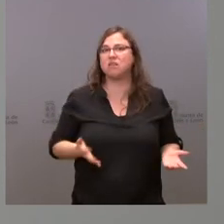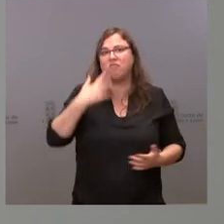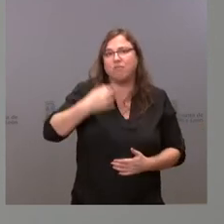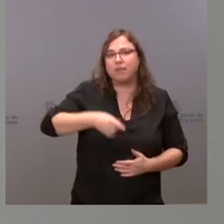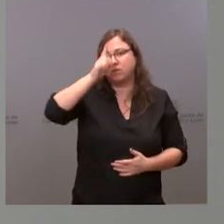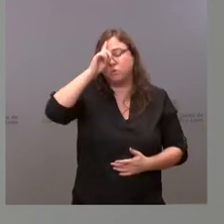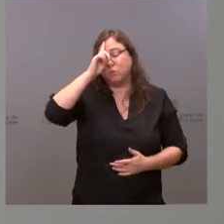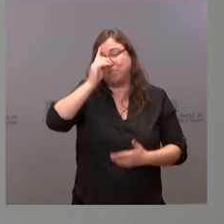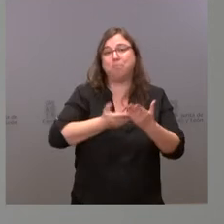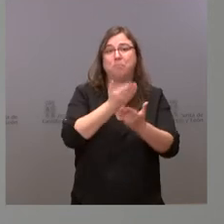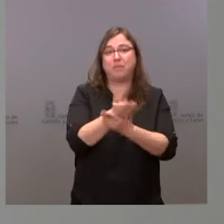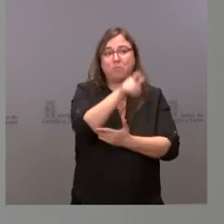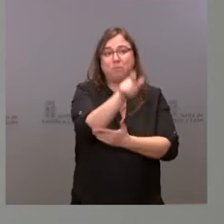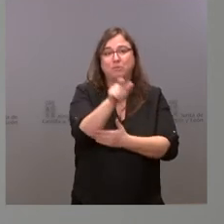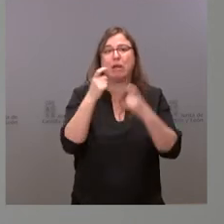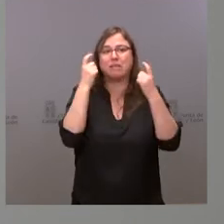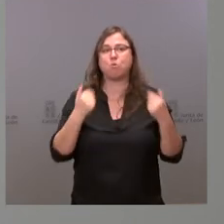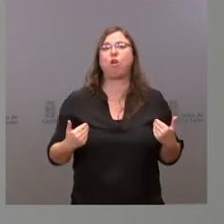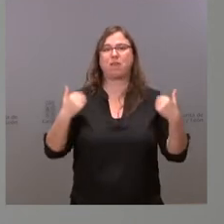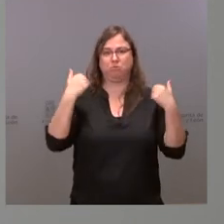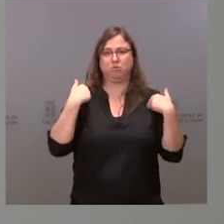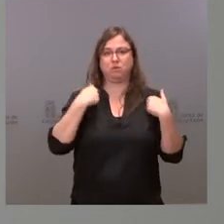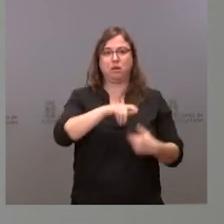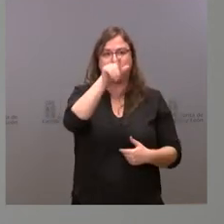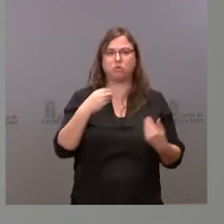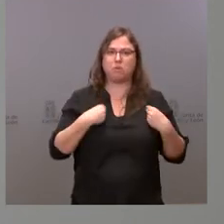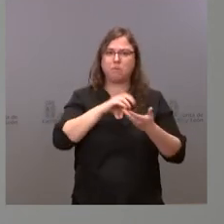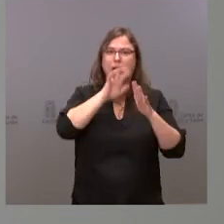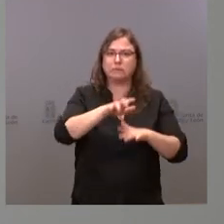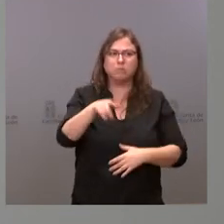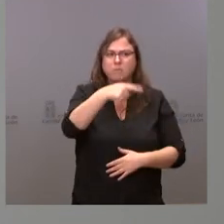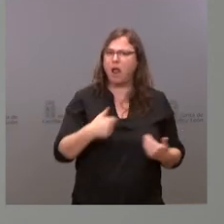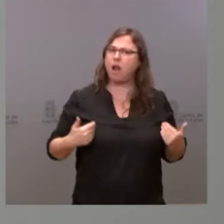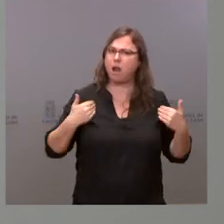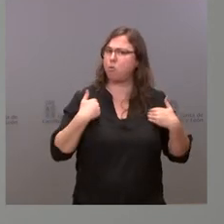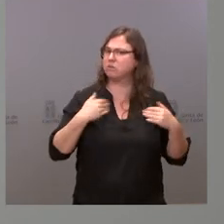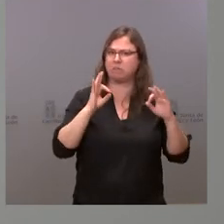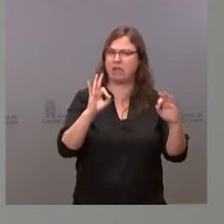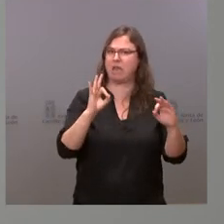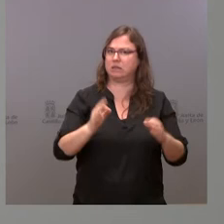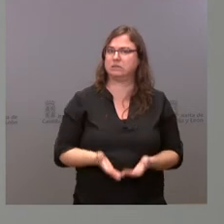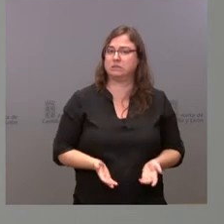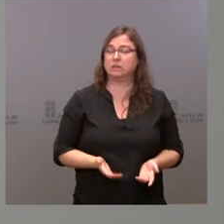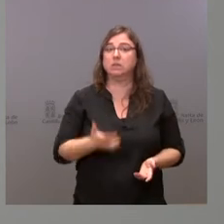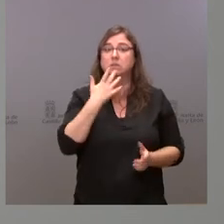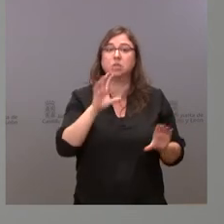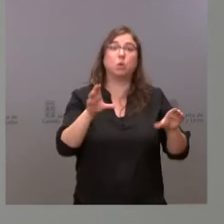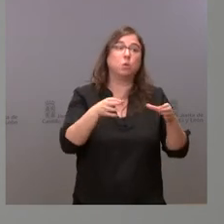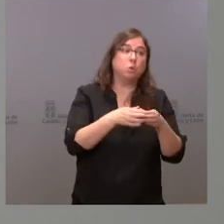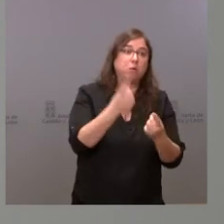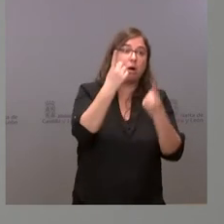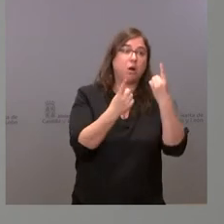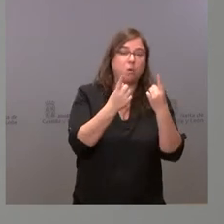tenga una responsabilidad y la población de castilla y león se está comportando de modo totalmente responsable hombre entre un grupo siempre y gente que intenta